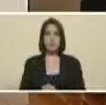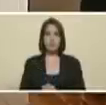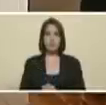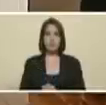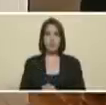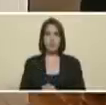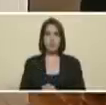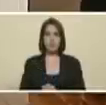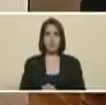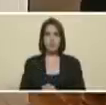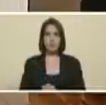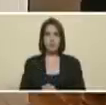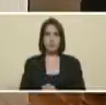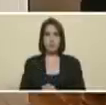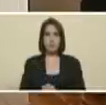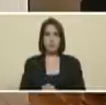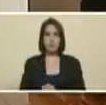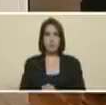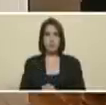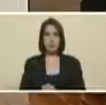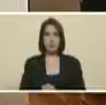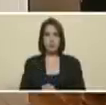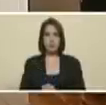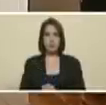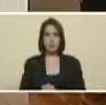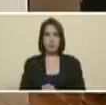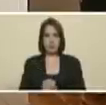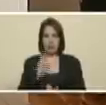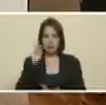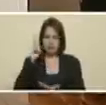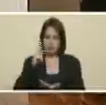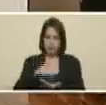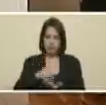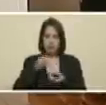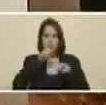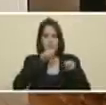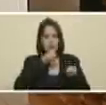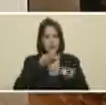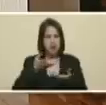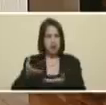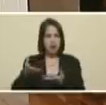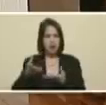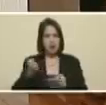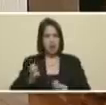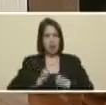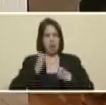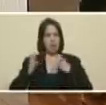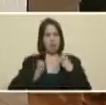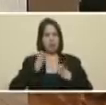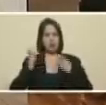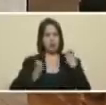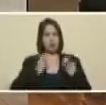completos con su palabra de aliento y de emoción.